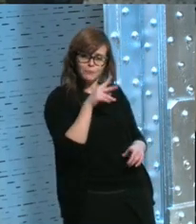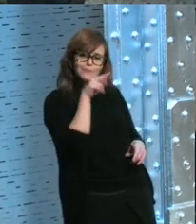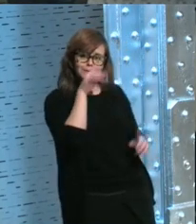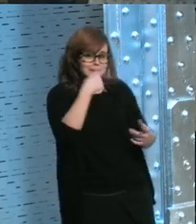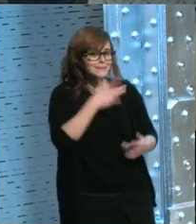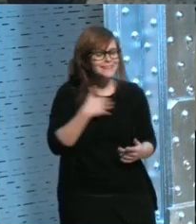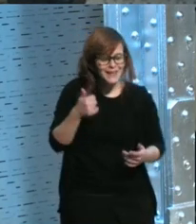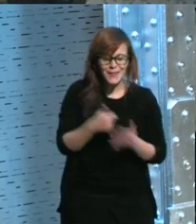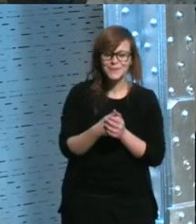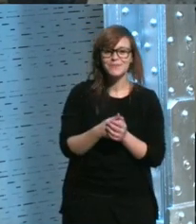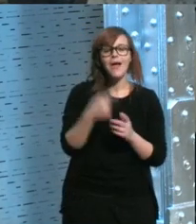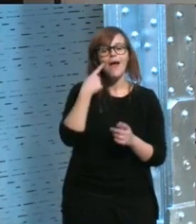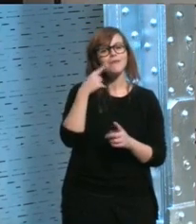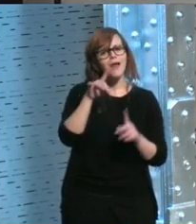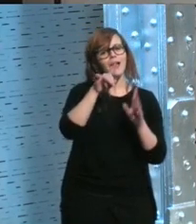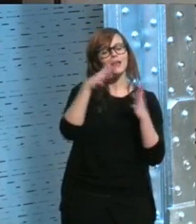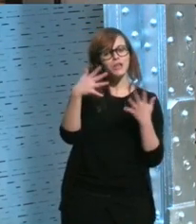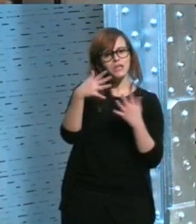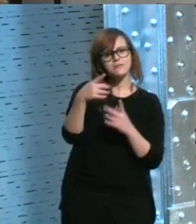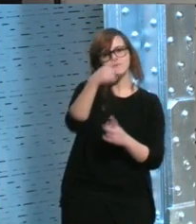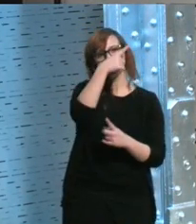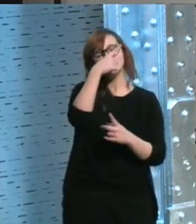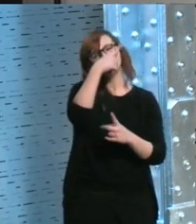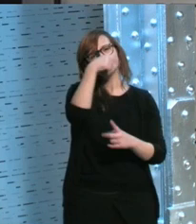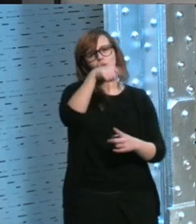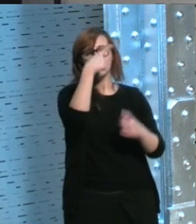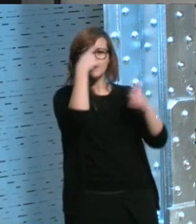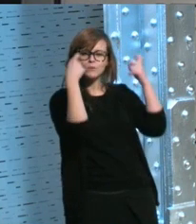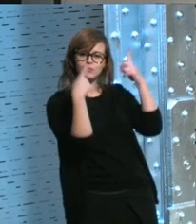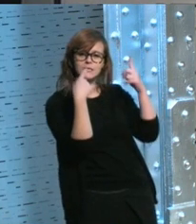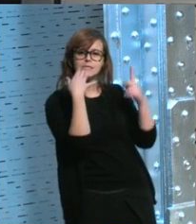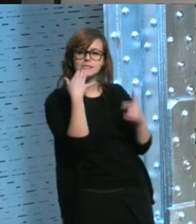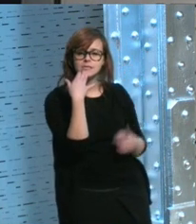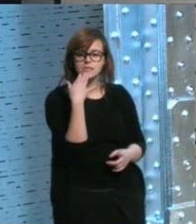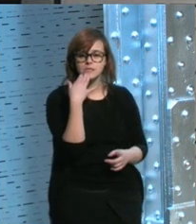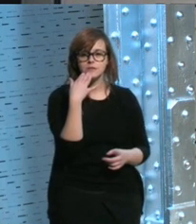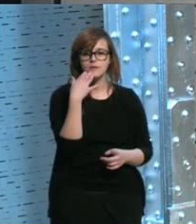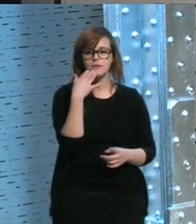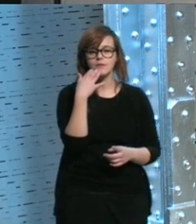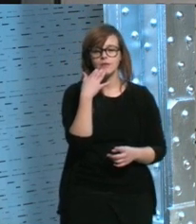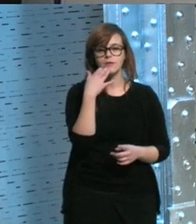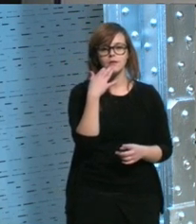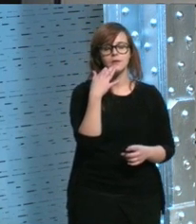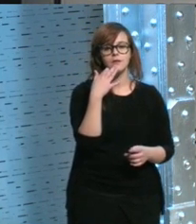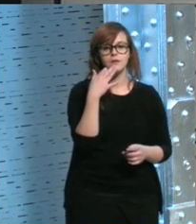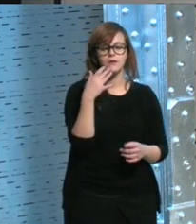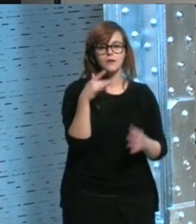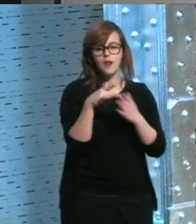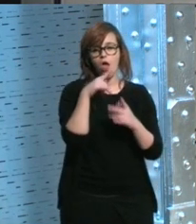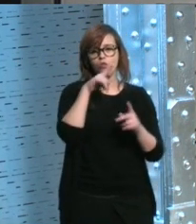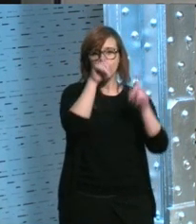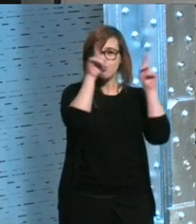quieres. Entonces la pregunta es si no hace falta cambiar la